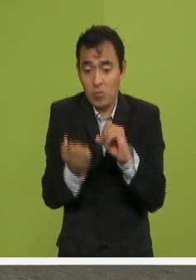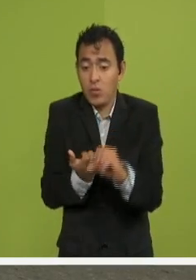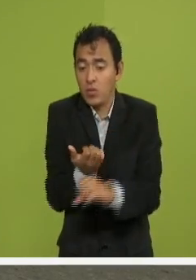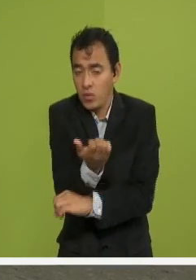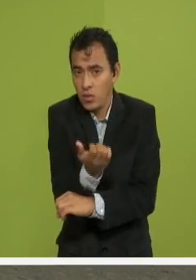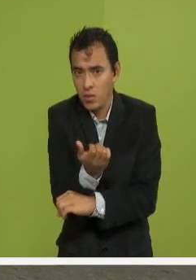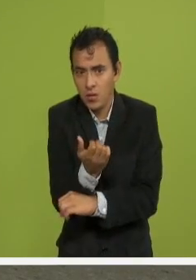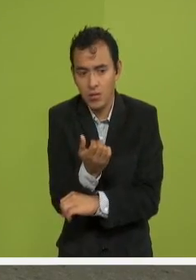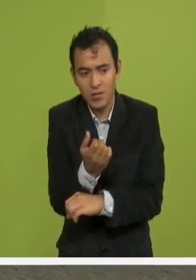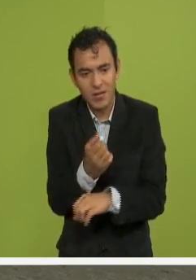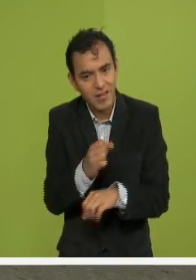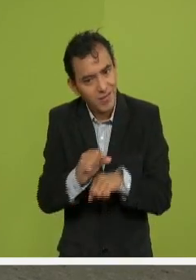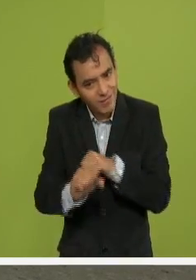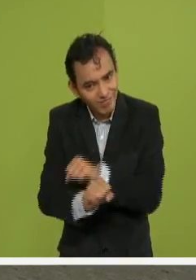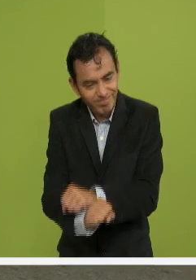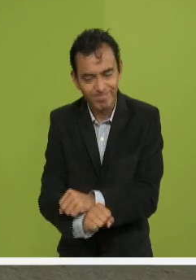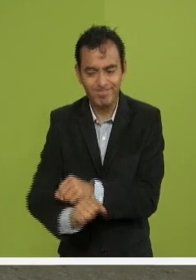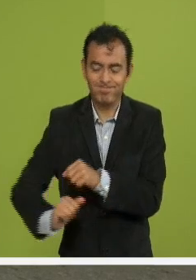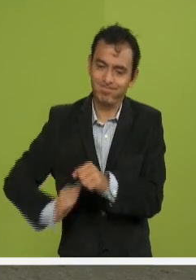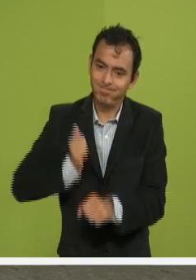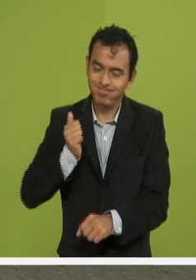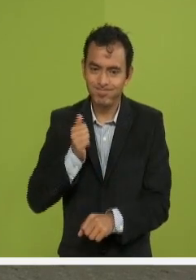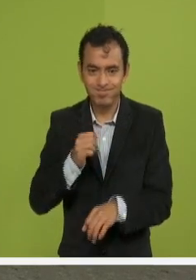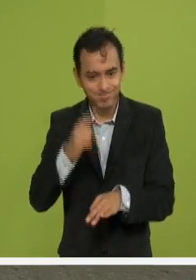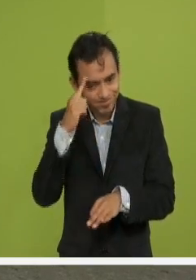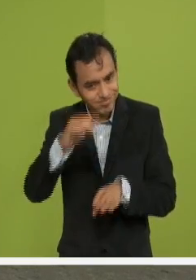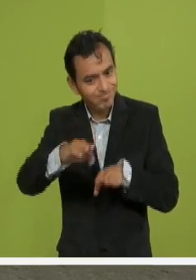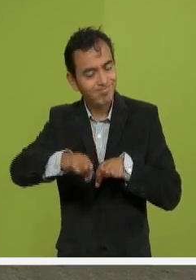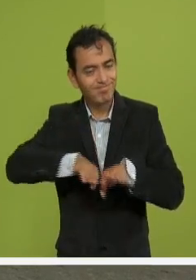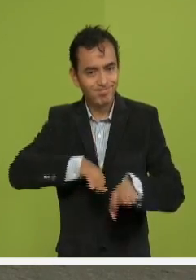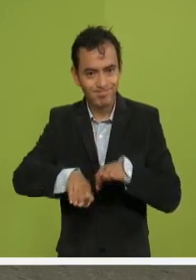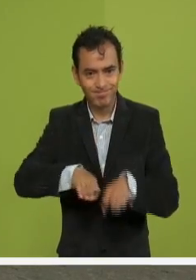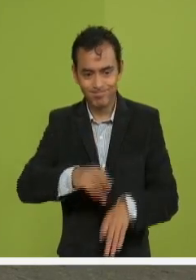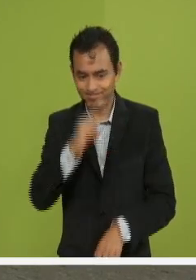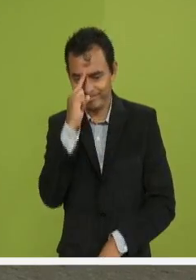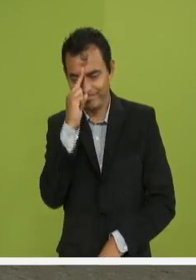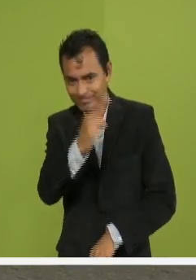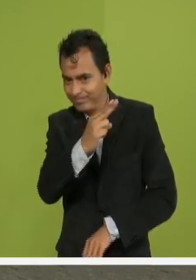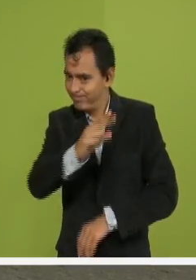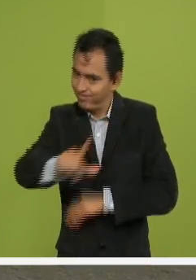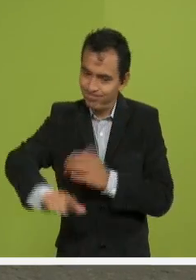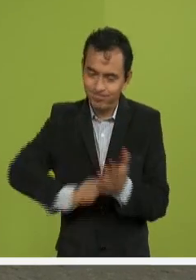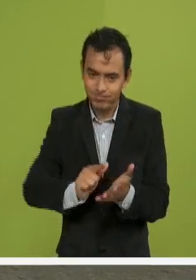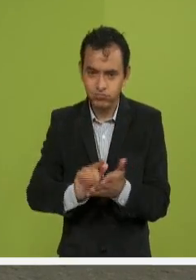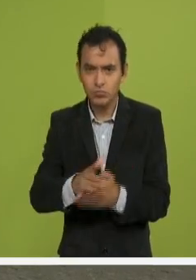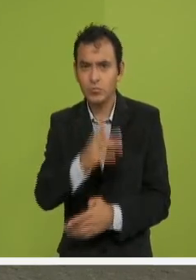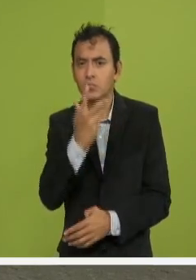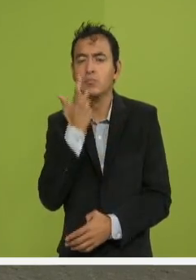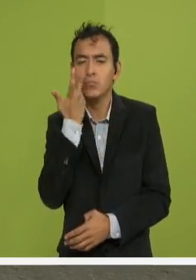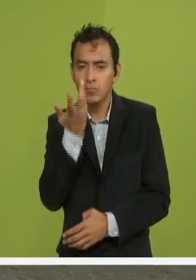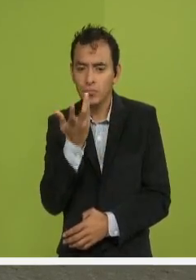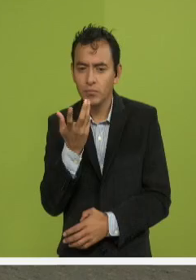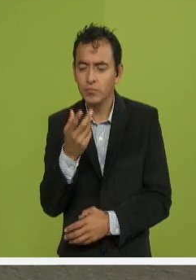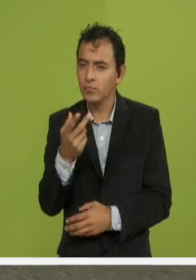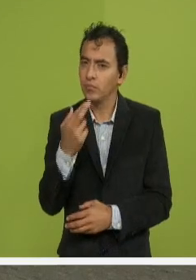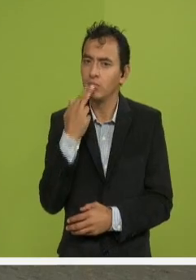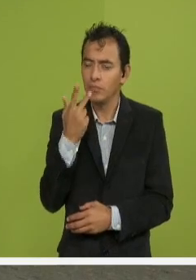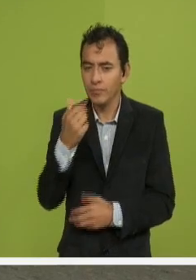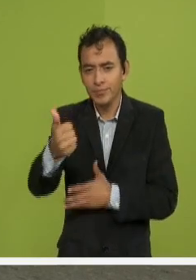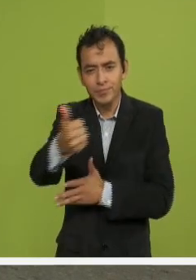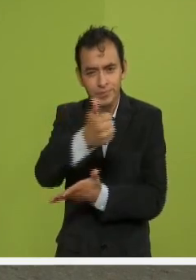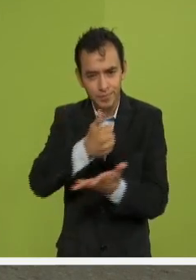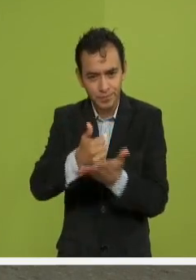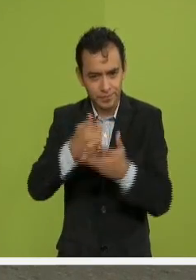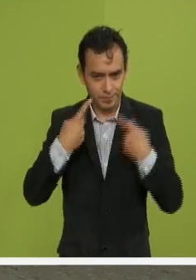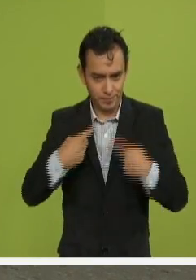siendo explotados, están siendo expuestos para un trabajo, porque definitivamente si aspiramos a una sociedad mejor tenemos que educar a los niños.